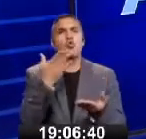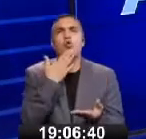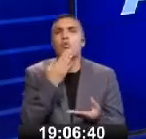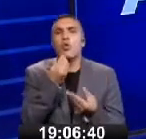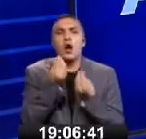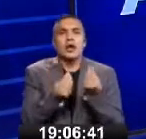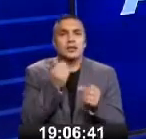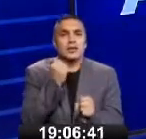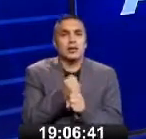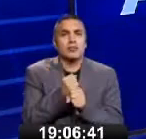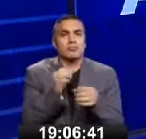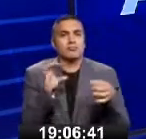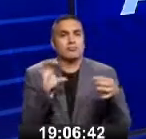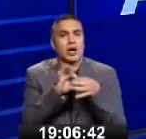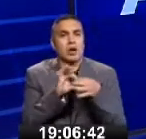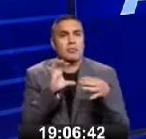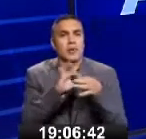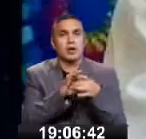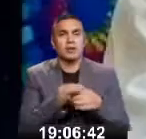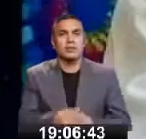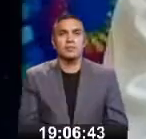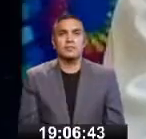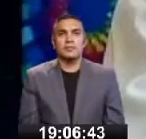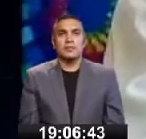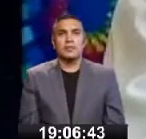dan dichas conexiones.